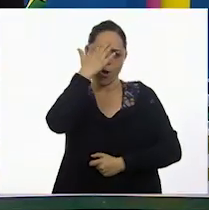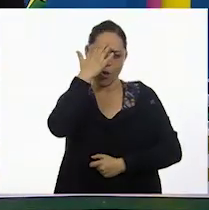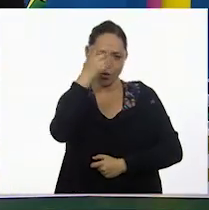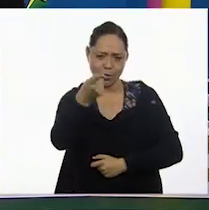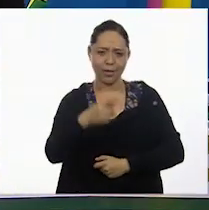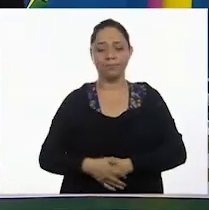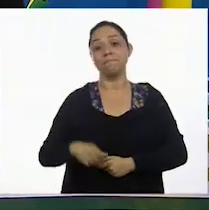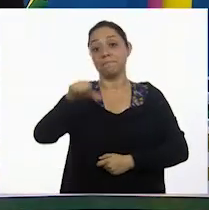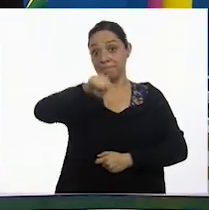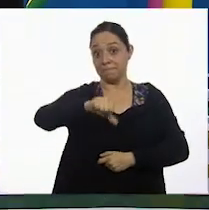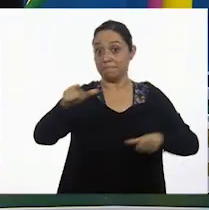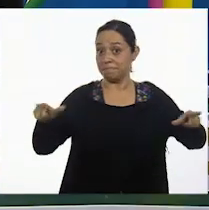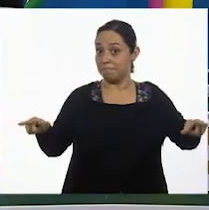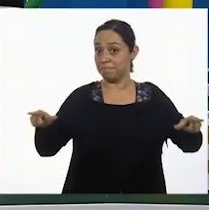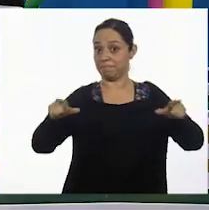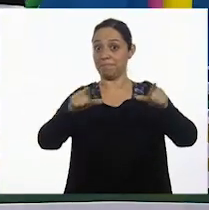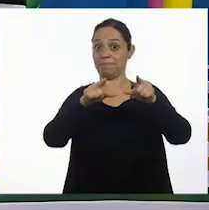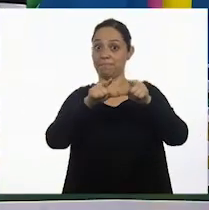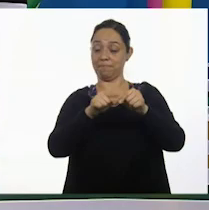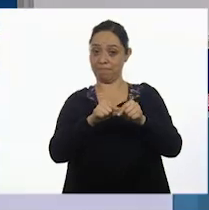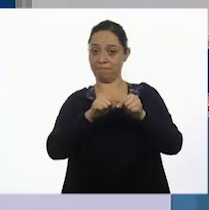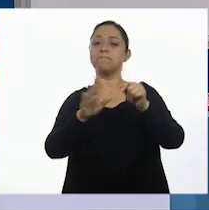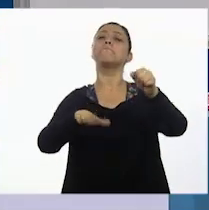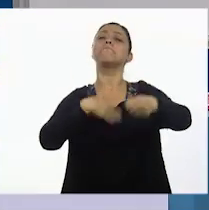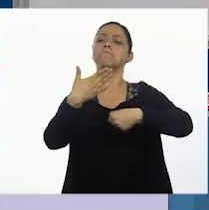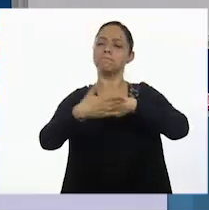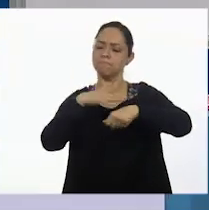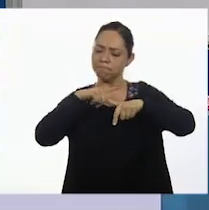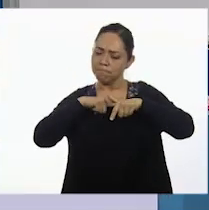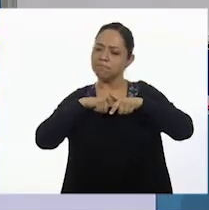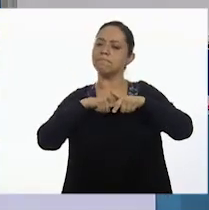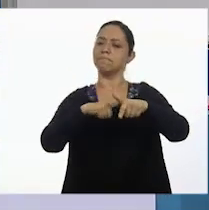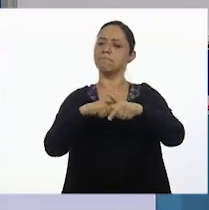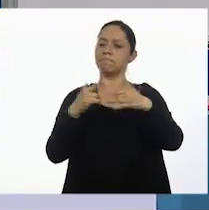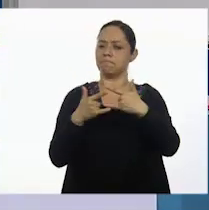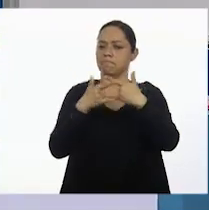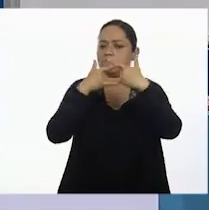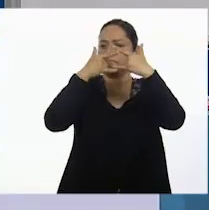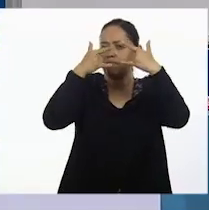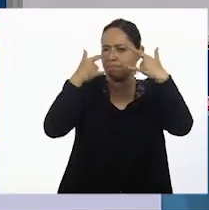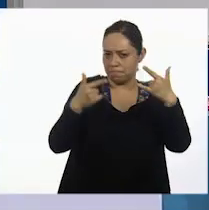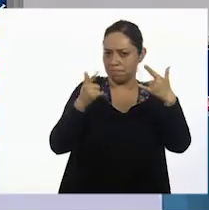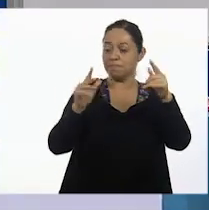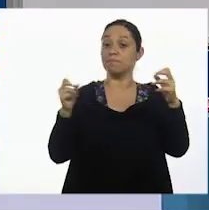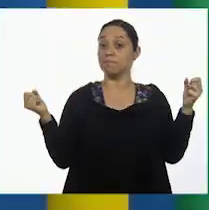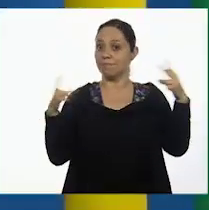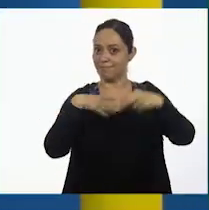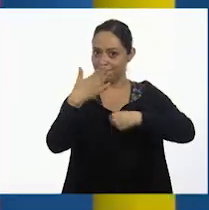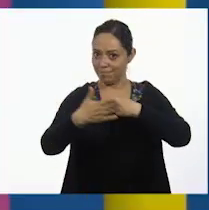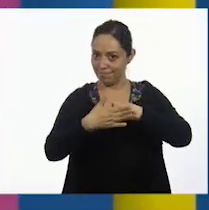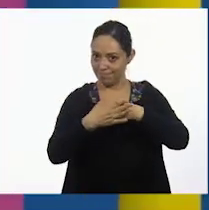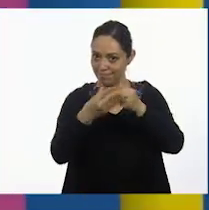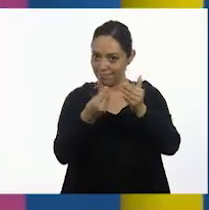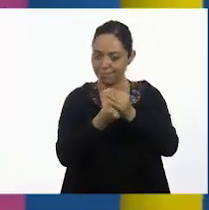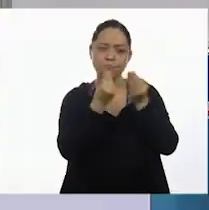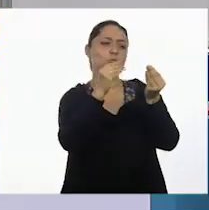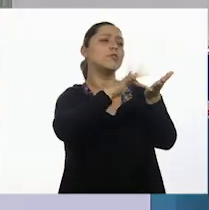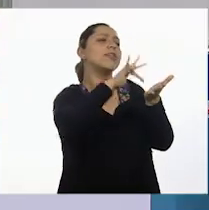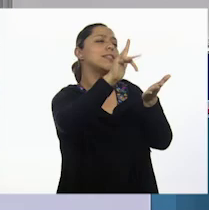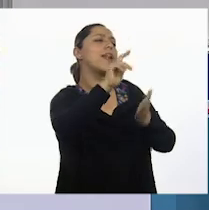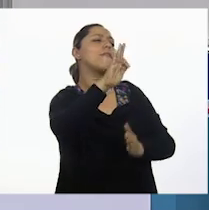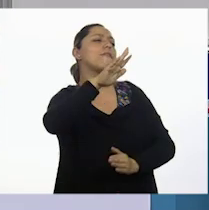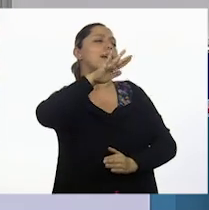Y con esto terminamos. Seguiremos trabajando con las leyendas. Nos vemos la próxima clase. Muchísimas gracias, profesor